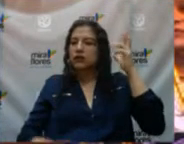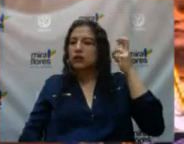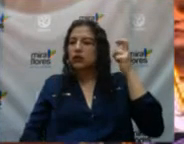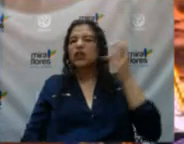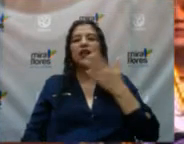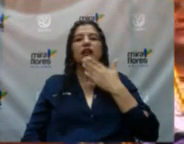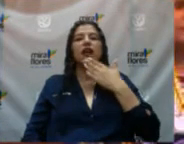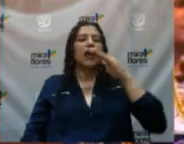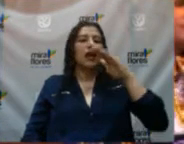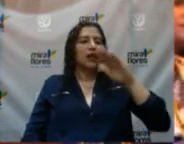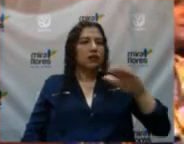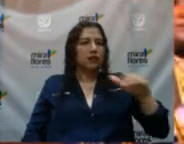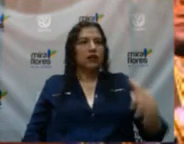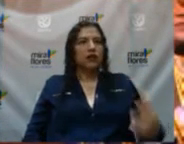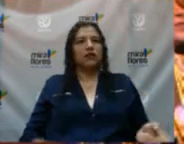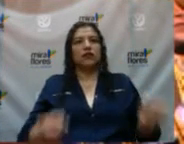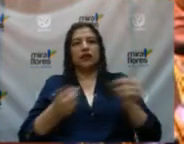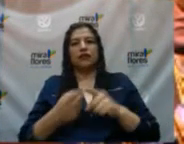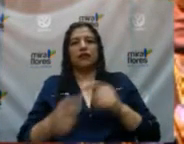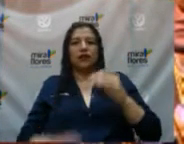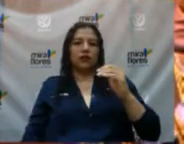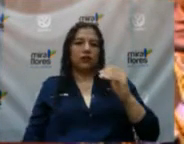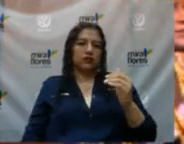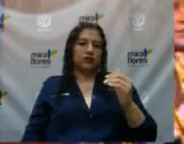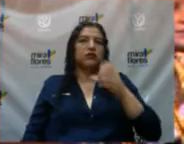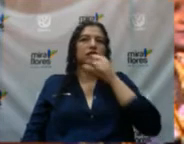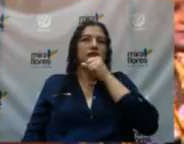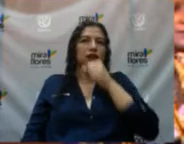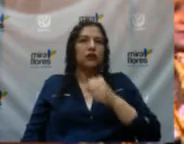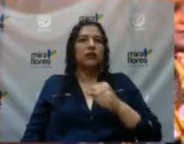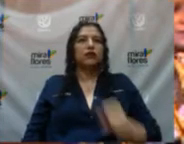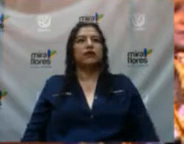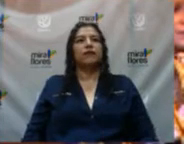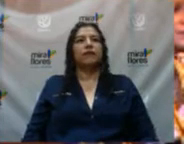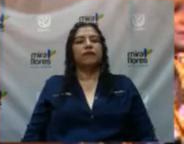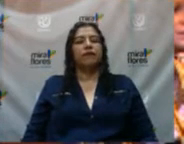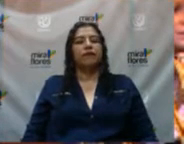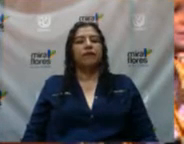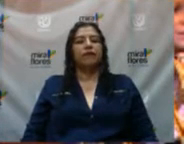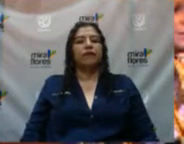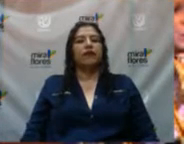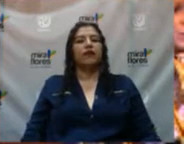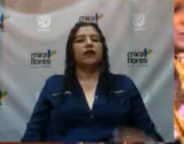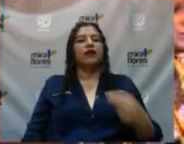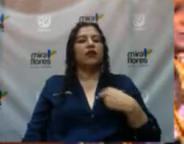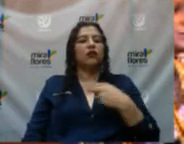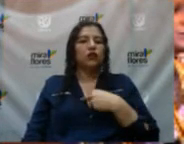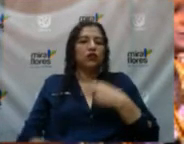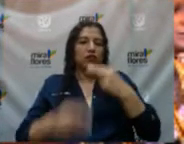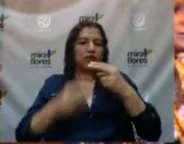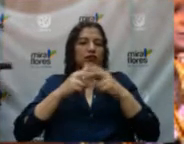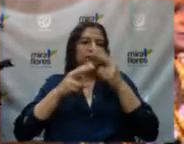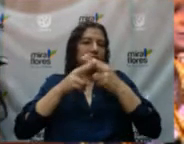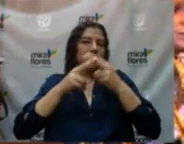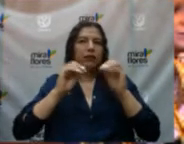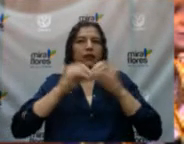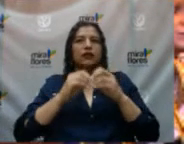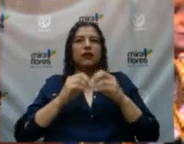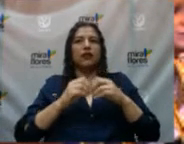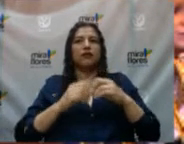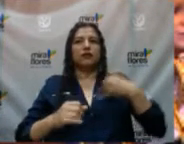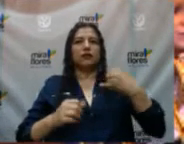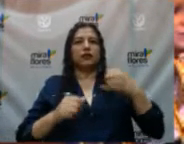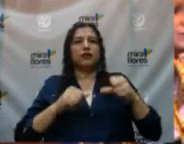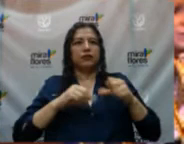niños hasta los adultos mayores, a quienes nosotros llamamos de la juventud prolongada,